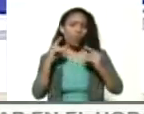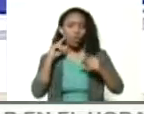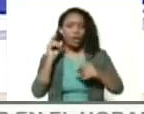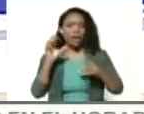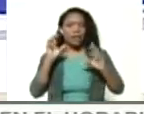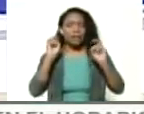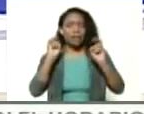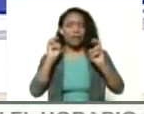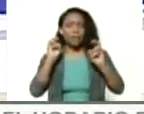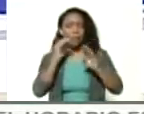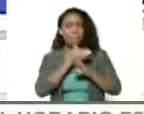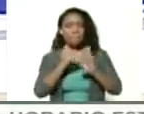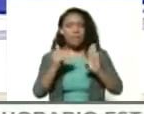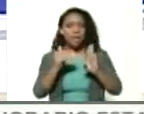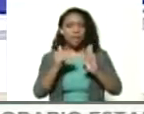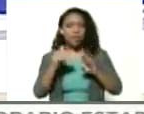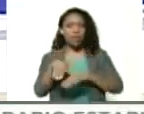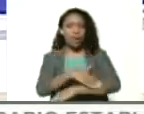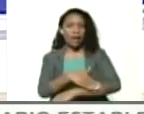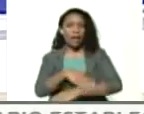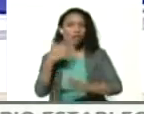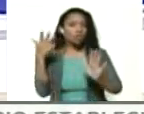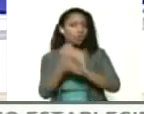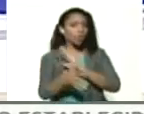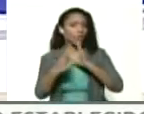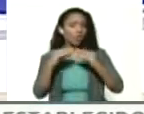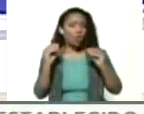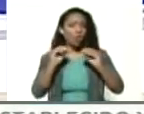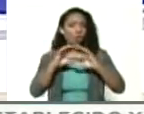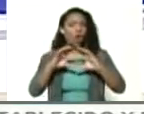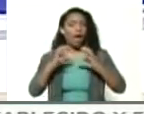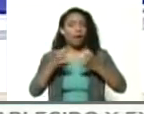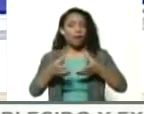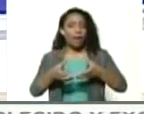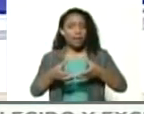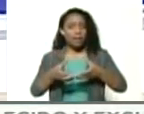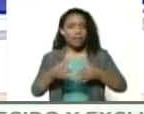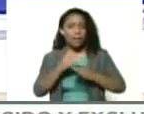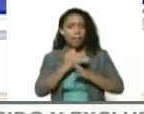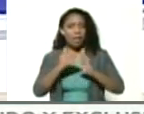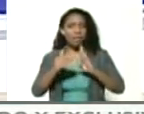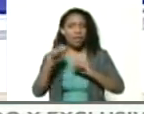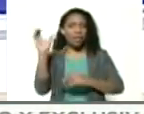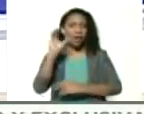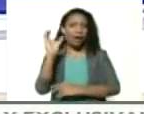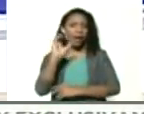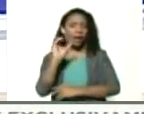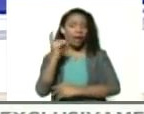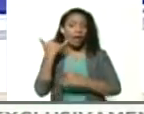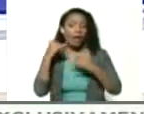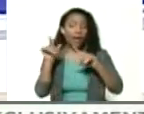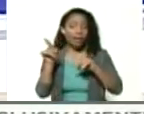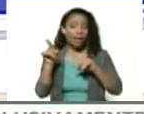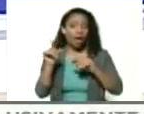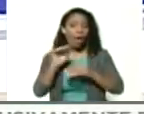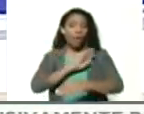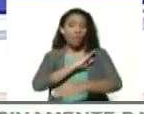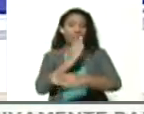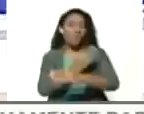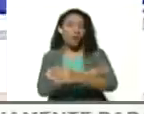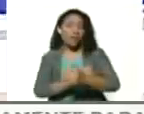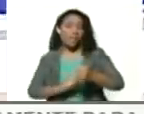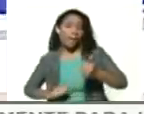media urbana del país y sobre todo en la clase media caraqueña, que fue la fuerza que